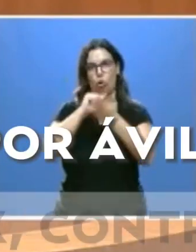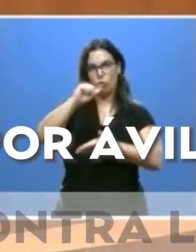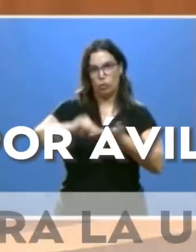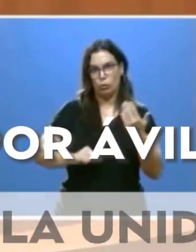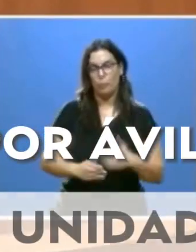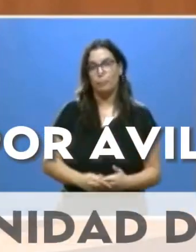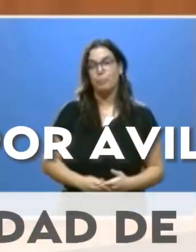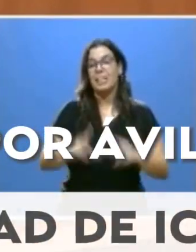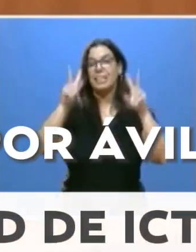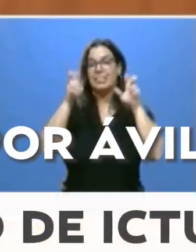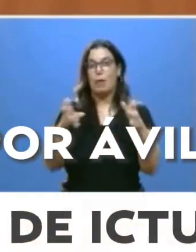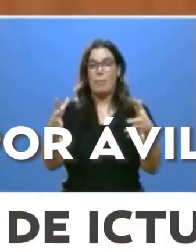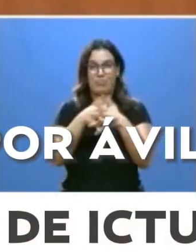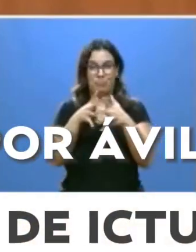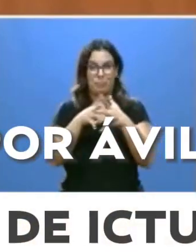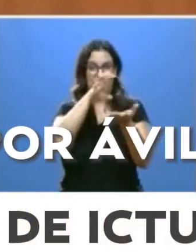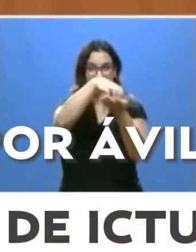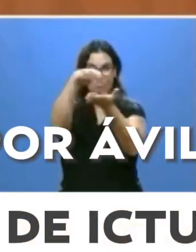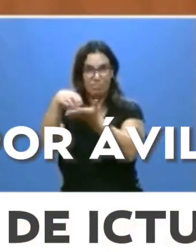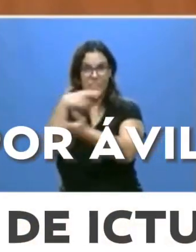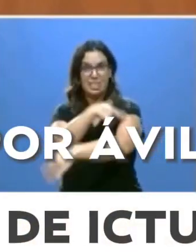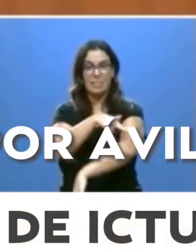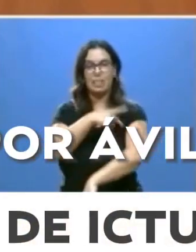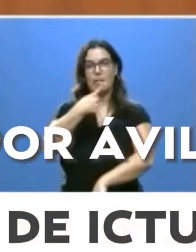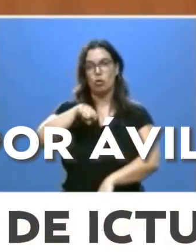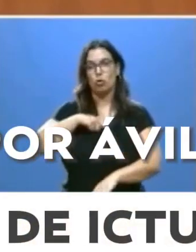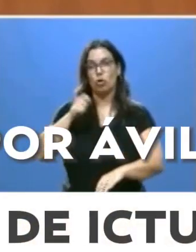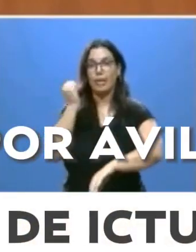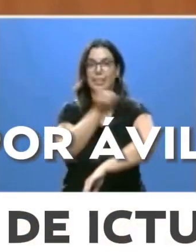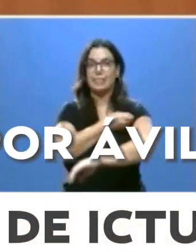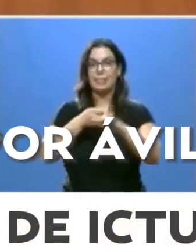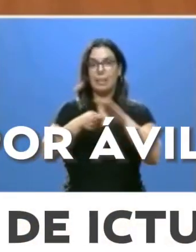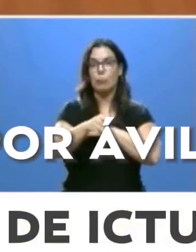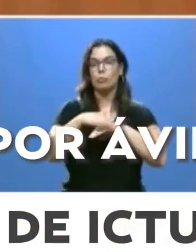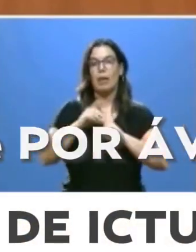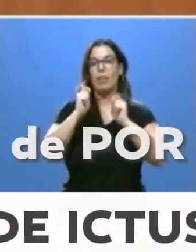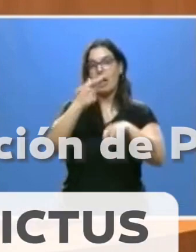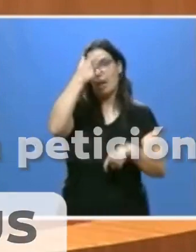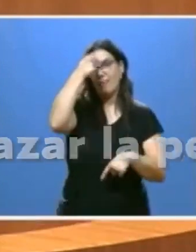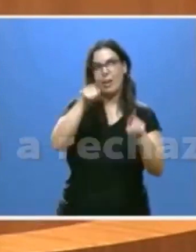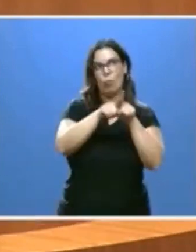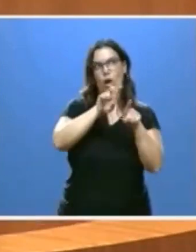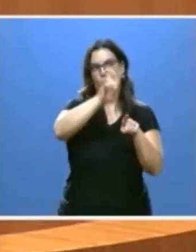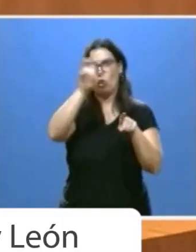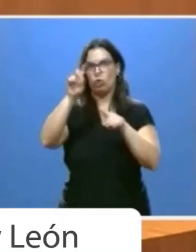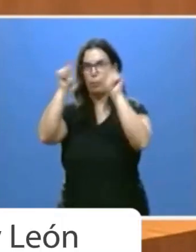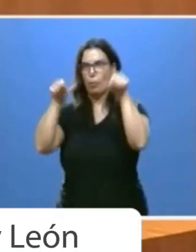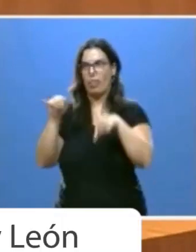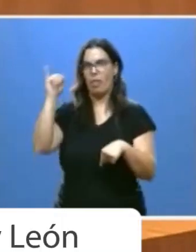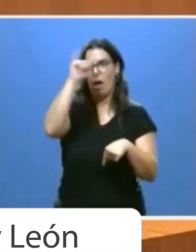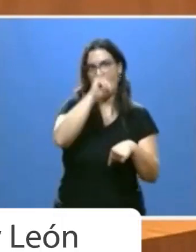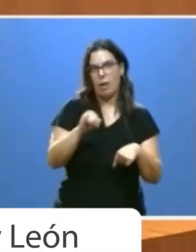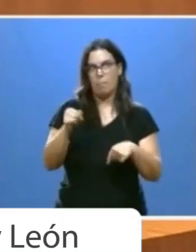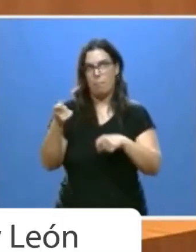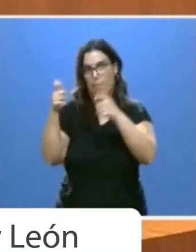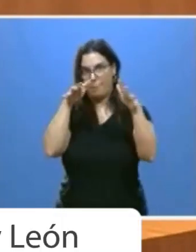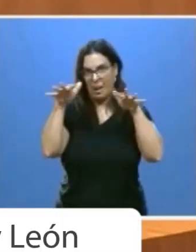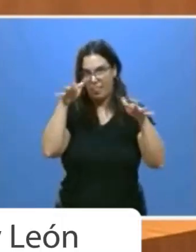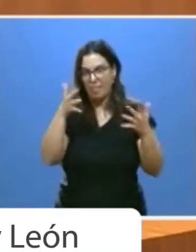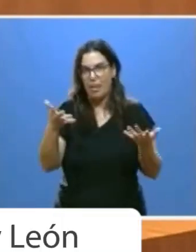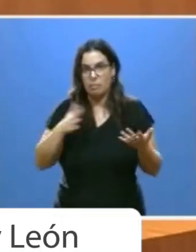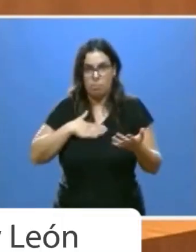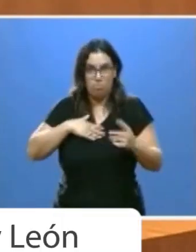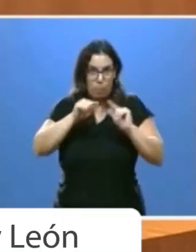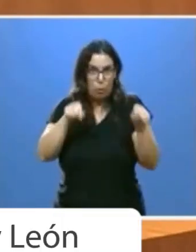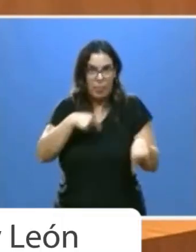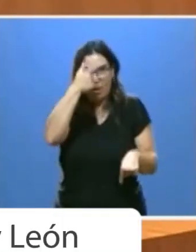En materia de infraestructuras sanitarias, hemos registrado una propuesta para que Ávila cuente, como muchas otras provincias con características semejantes a la mía,